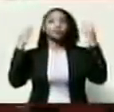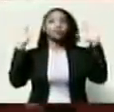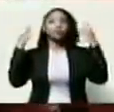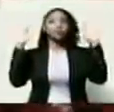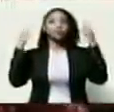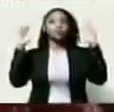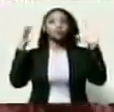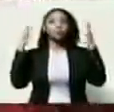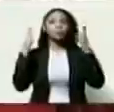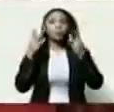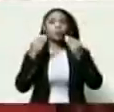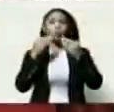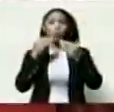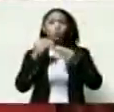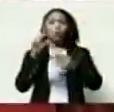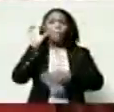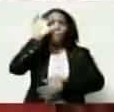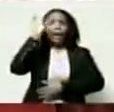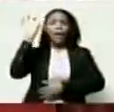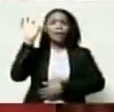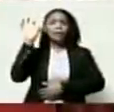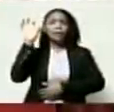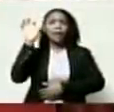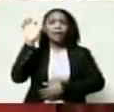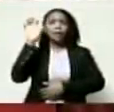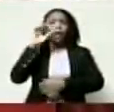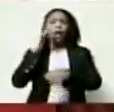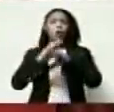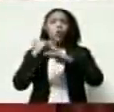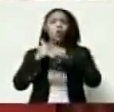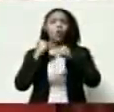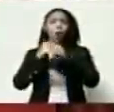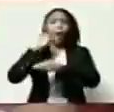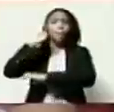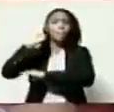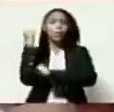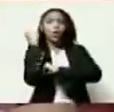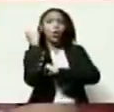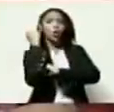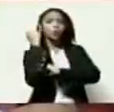Que muchos países que nos han dado la espalda en los últimos años